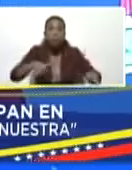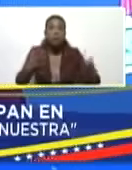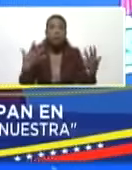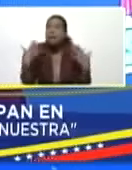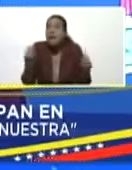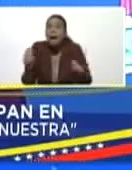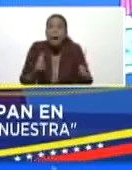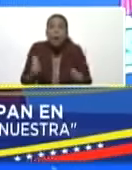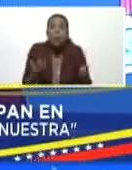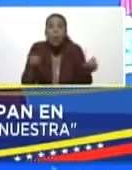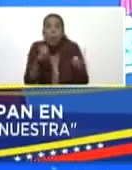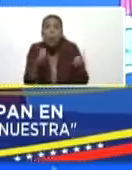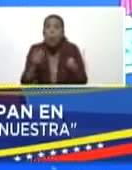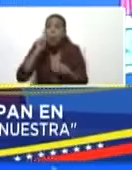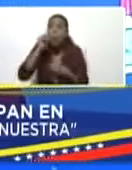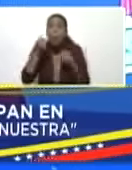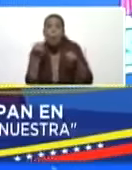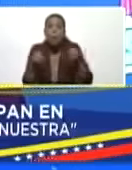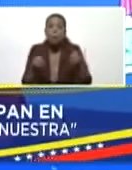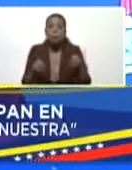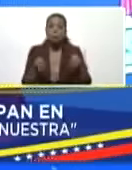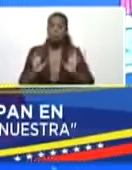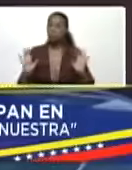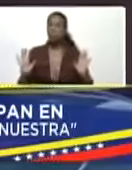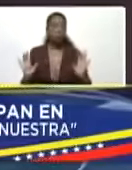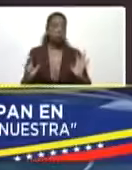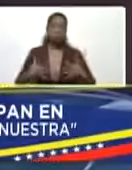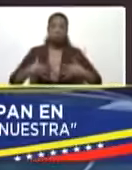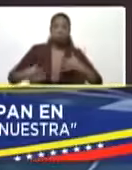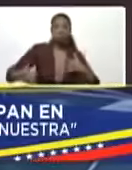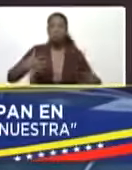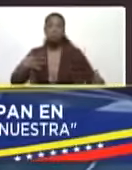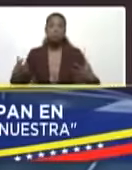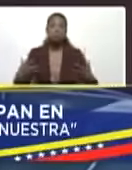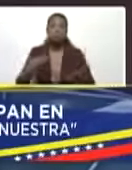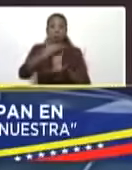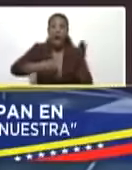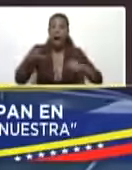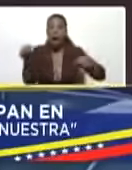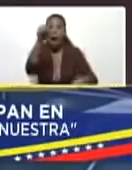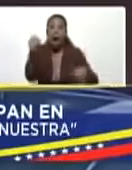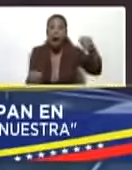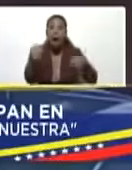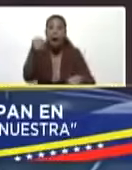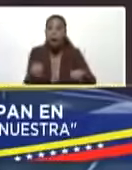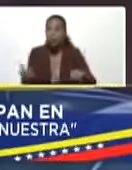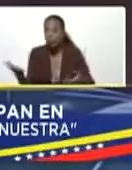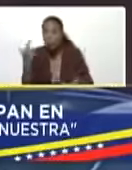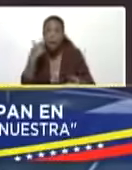hago? Agarra, le dije, bueno, agarra tú también. Tú tienes ahí el carro, sí. Saca